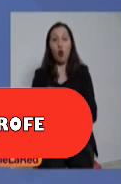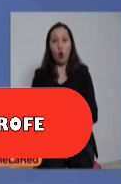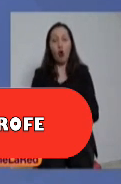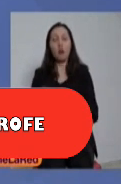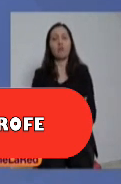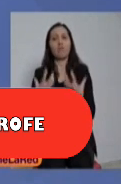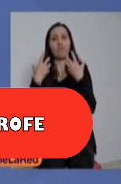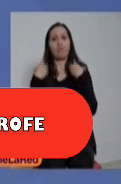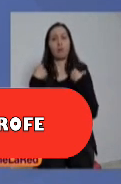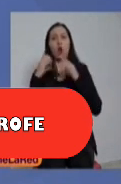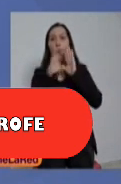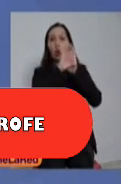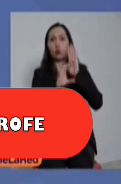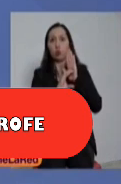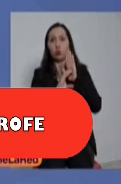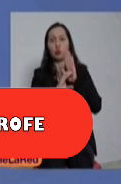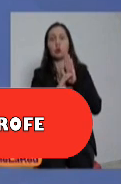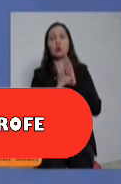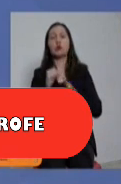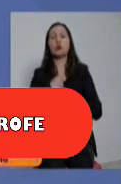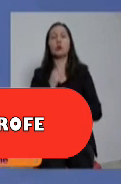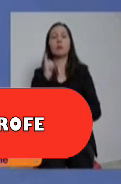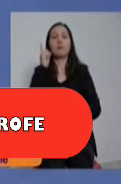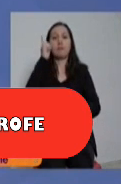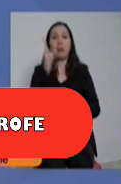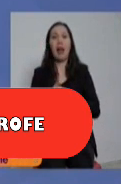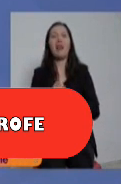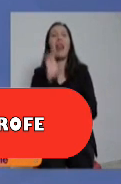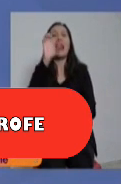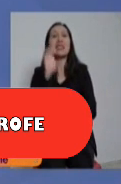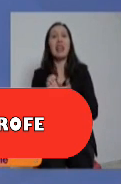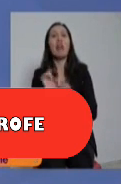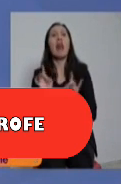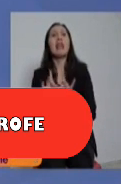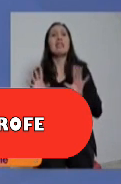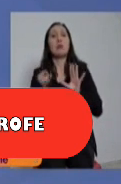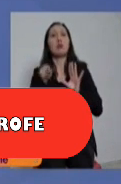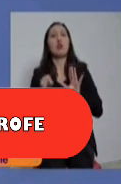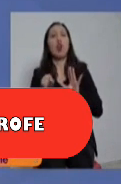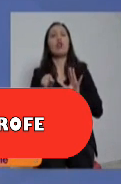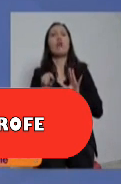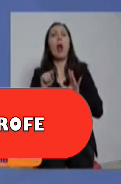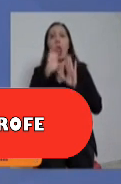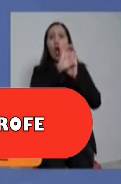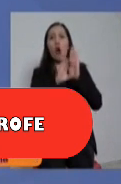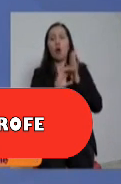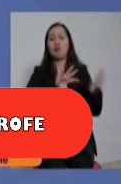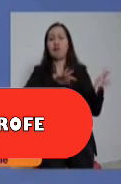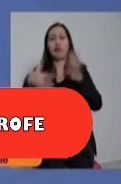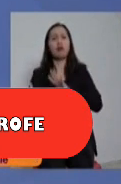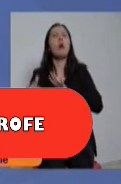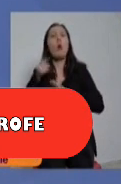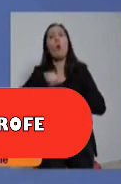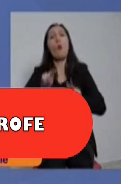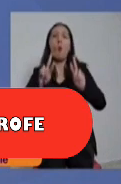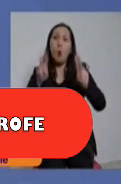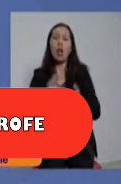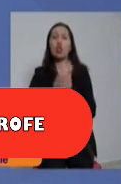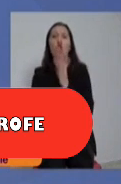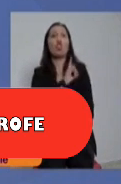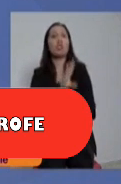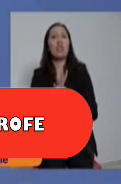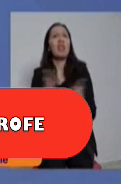ejerciendo mis facultades constitucionales, he decretado estado de excepción constitucional de catástrofe en todo el territorio